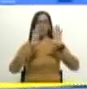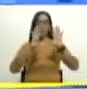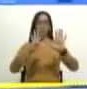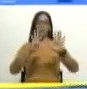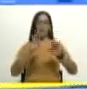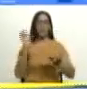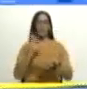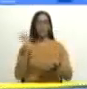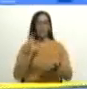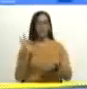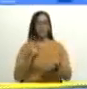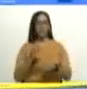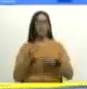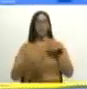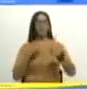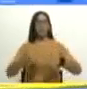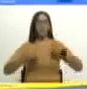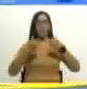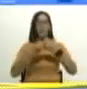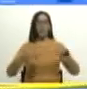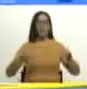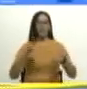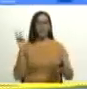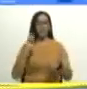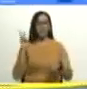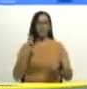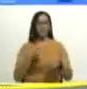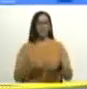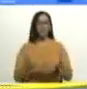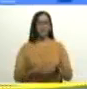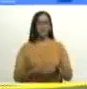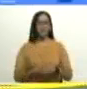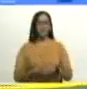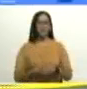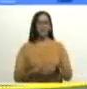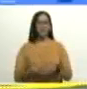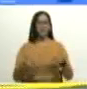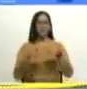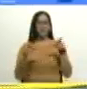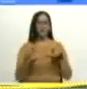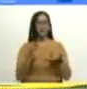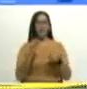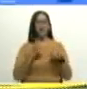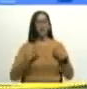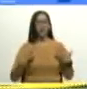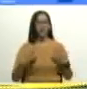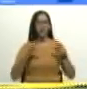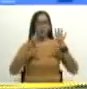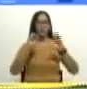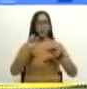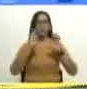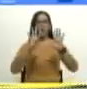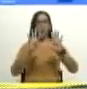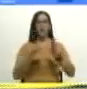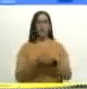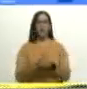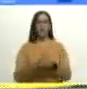7.09%, se está produciendo más huevo en Venezuela. El sector arroz, 8.9%,